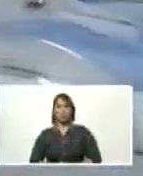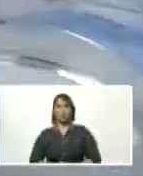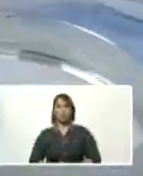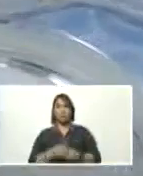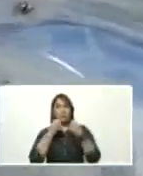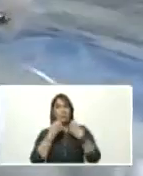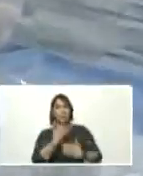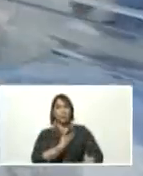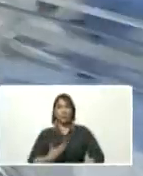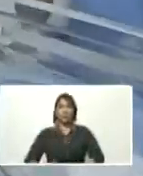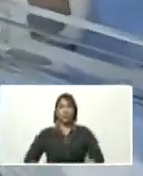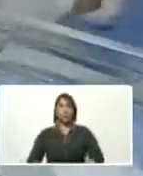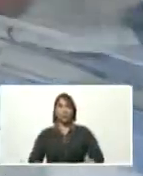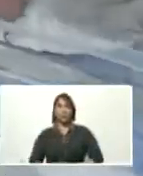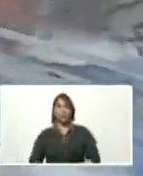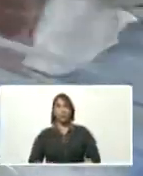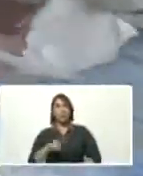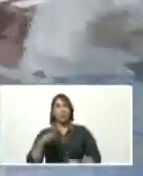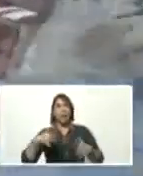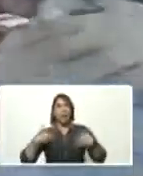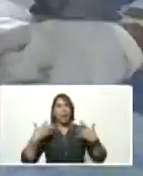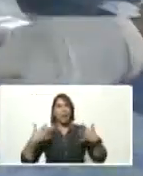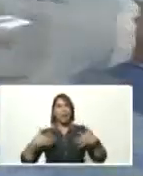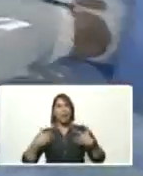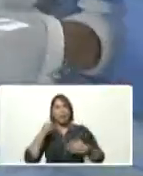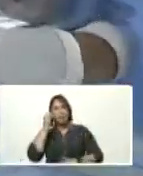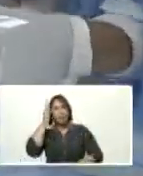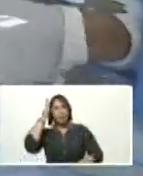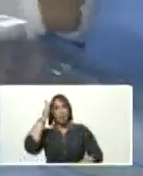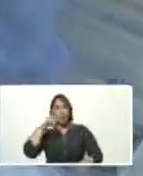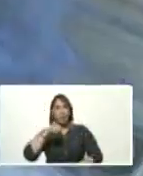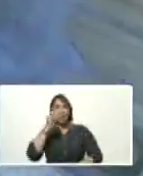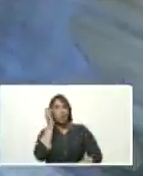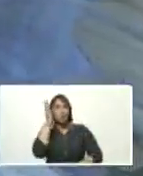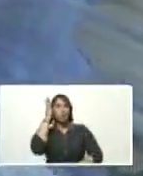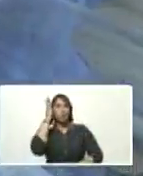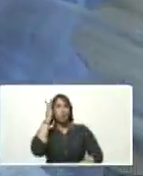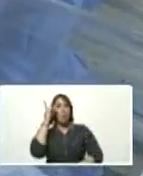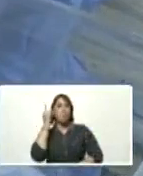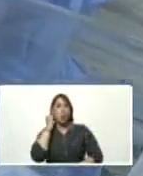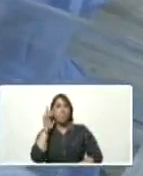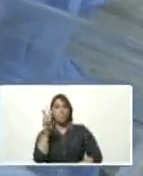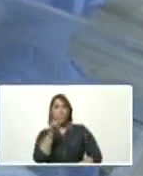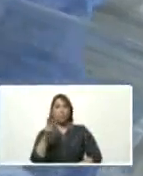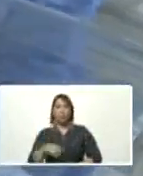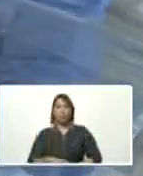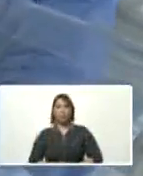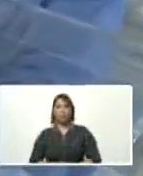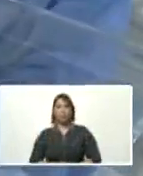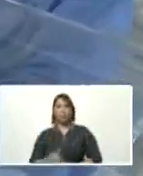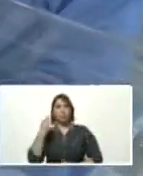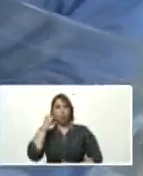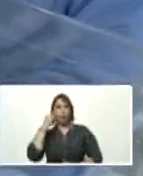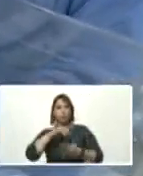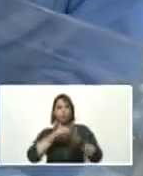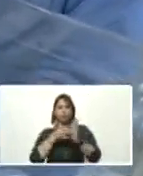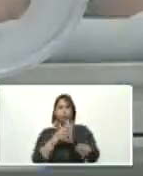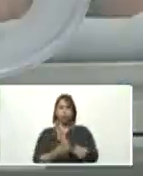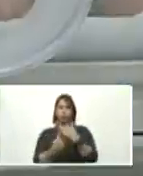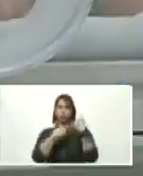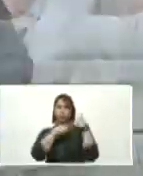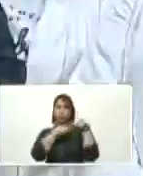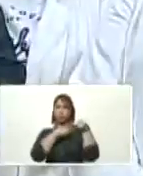Bueno, presidente, esa es la alegría, la capacidad de la inventiva de la mujer venezolana, mujer que representa